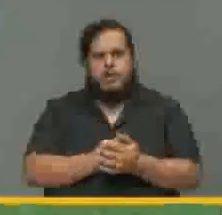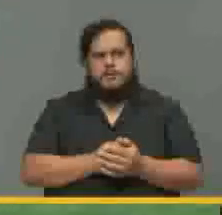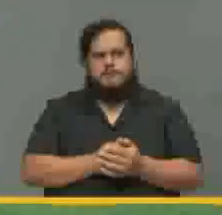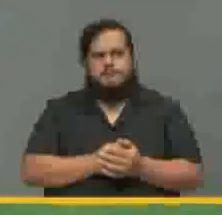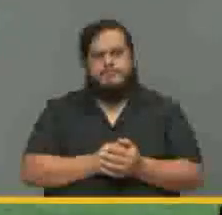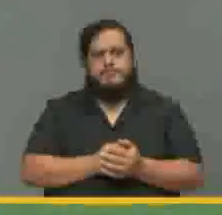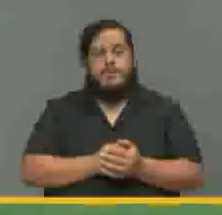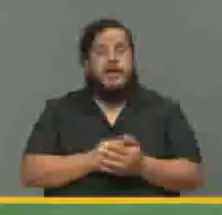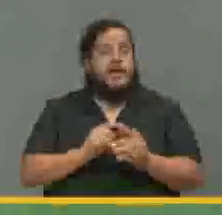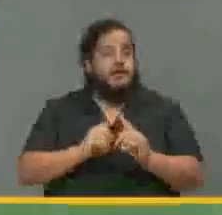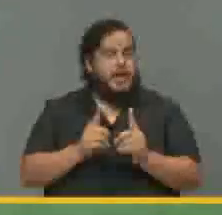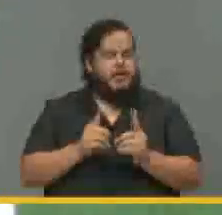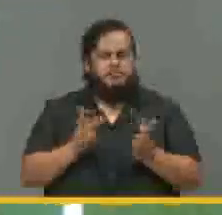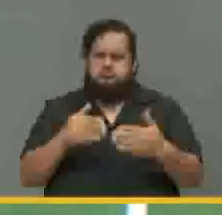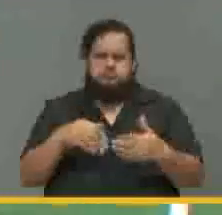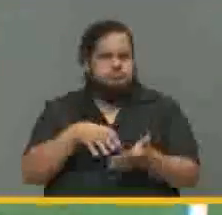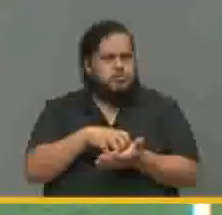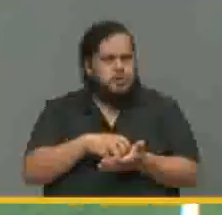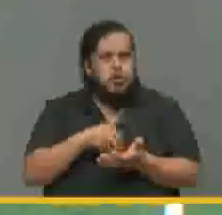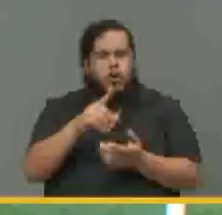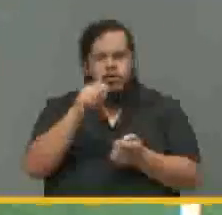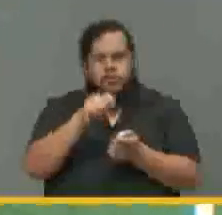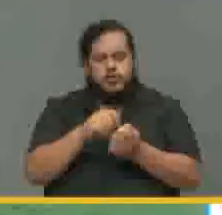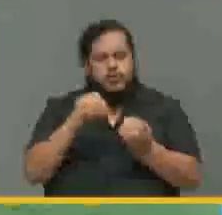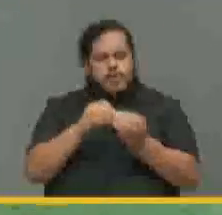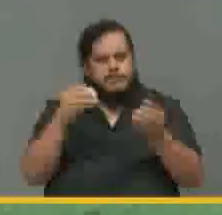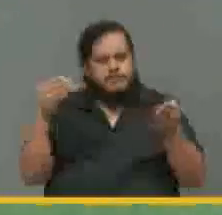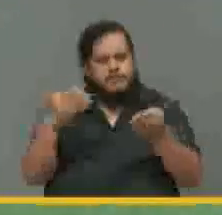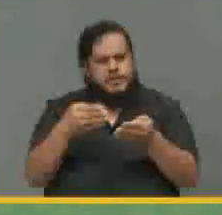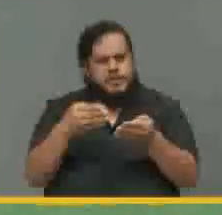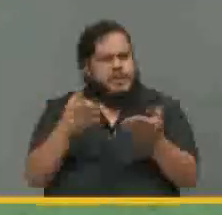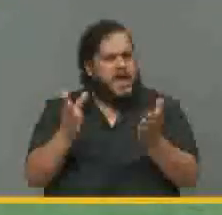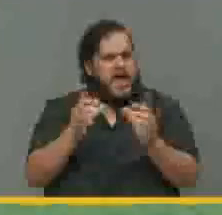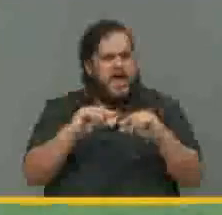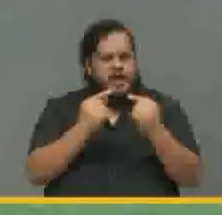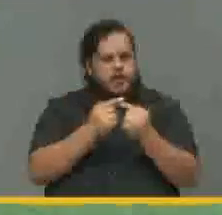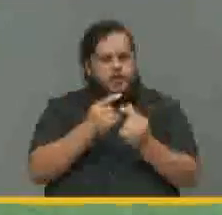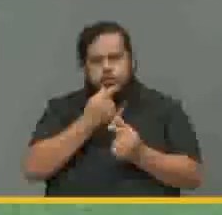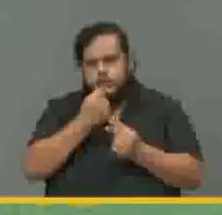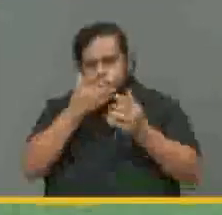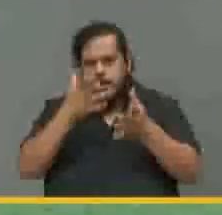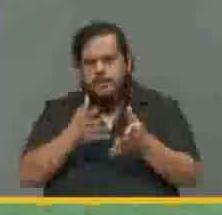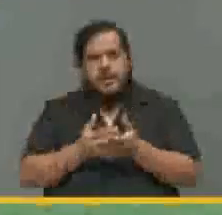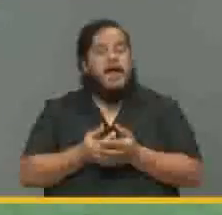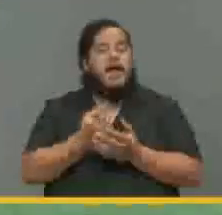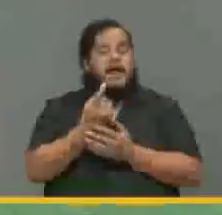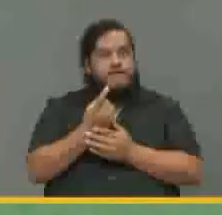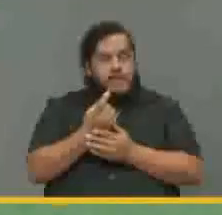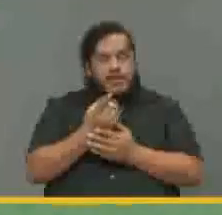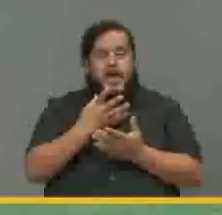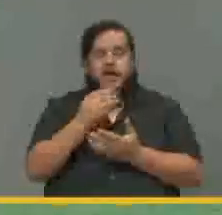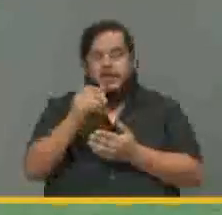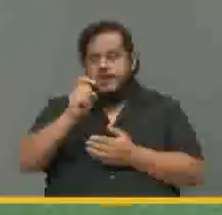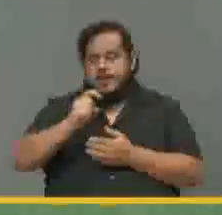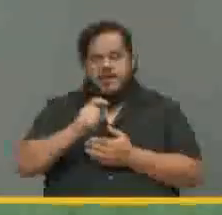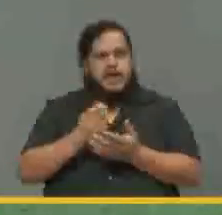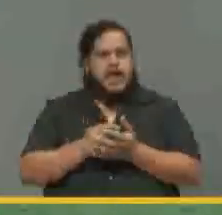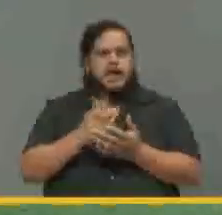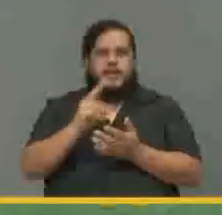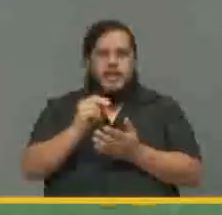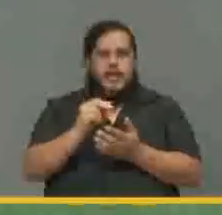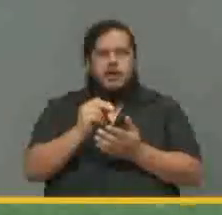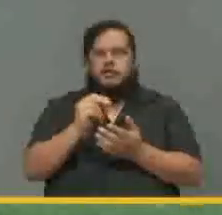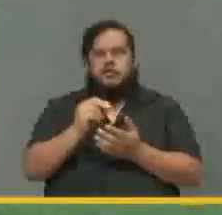también. Sin duda, uno de los puntos que más enfatizan en la comisión es en las faltas y la necesidad de que los árbitros no sancionen cualquier